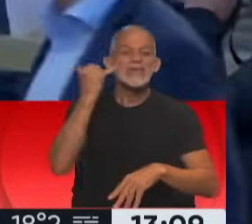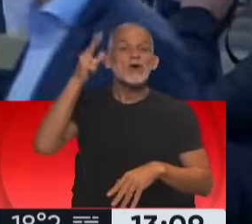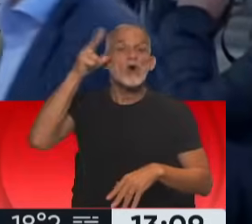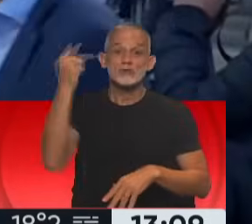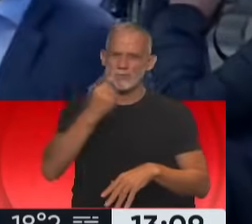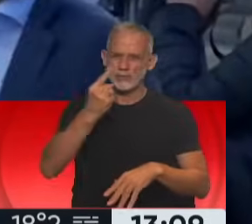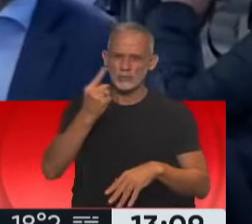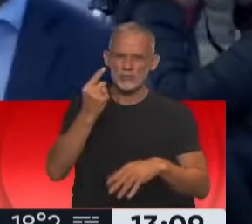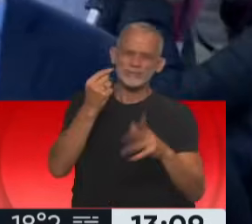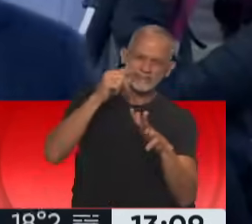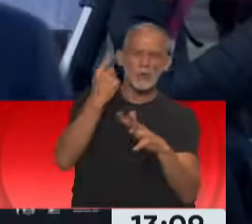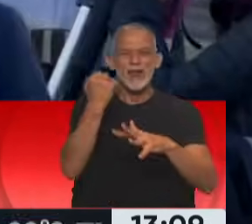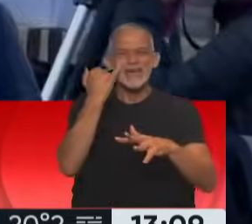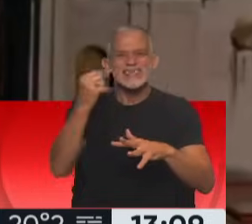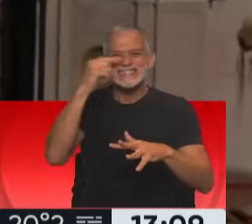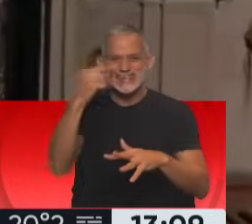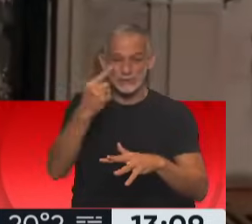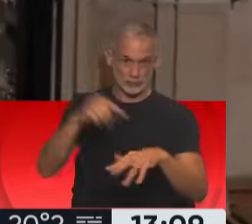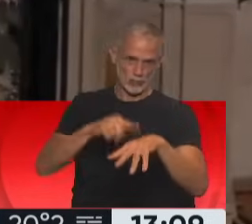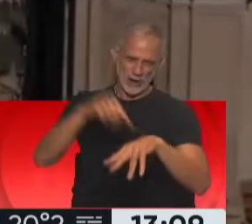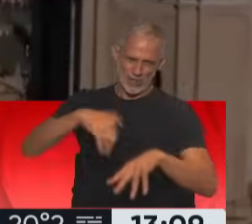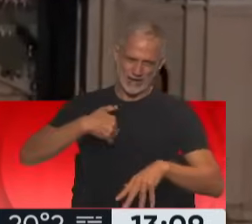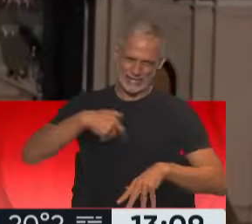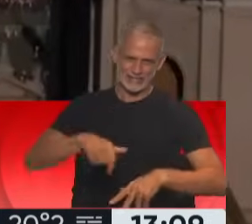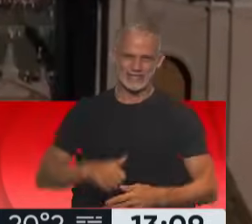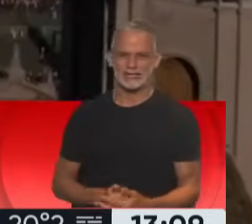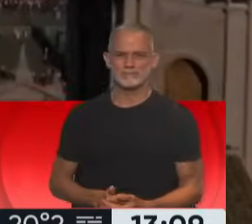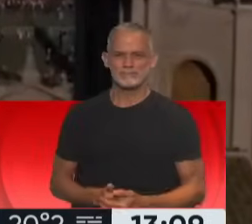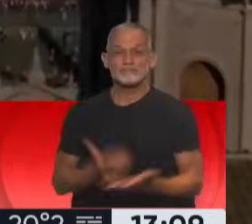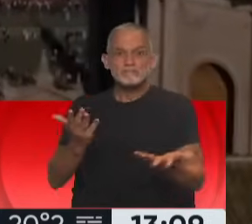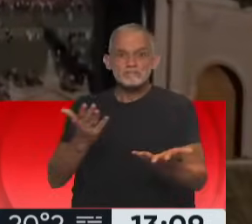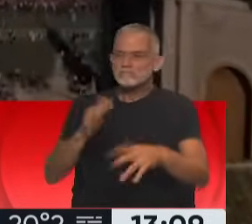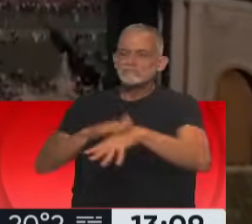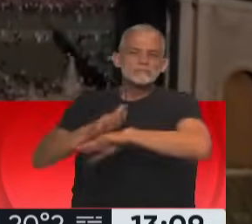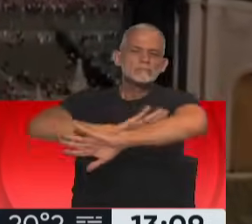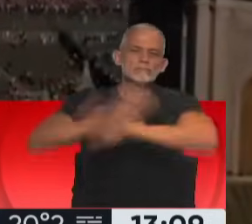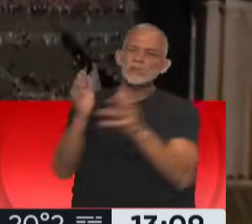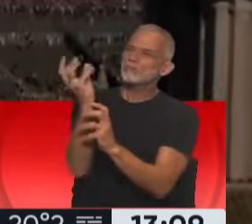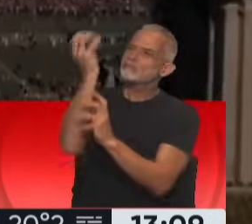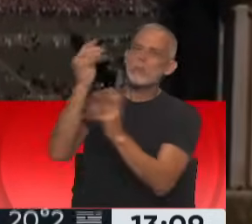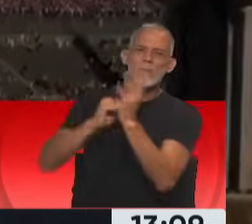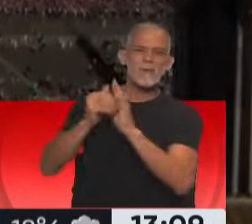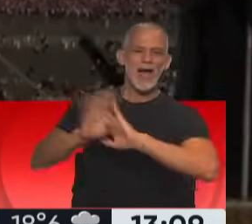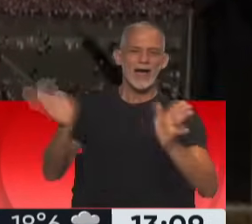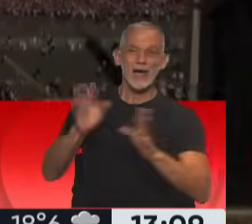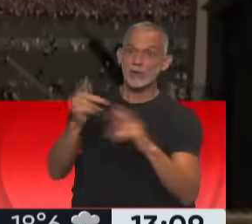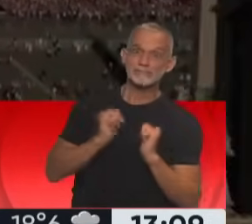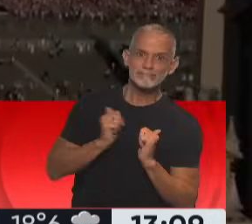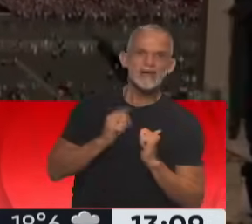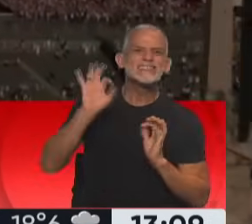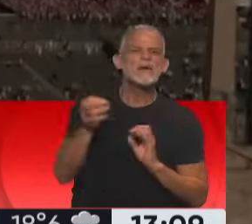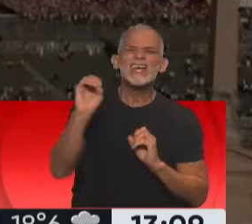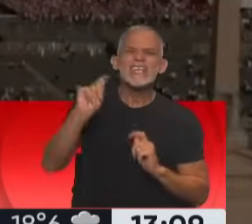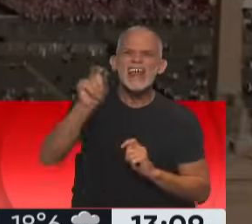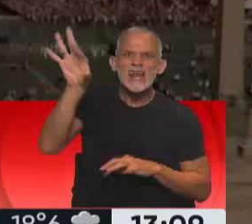13:08, 13:07 hora de la República Argentina, llegó el momento de la fumata blanca. ¿Cuánto habrá que esperar para conocer